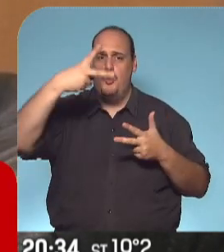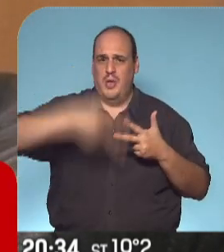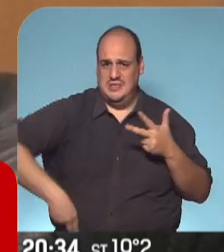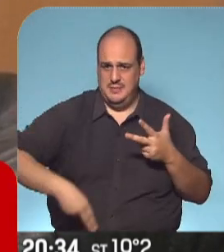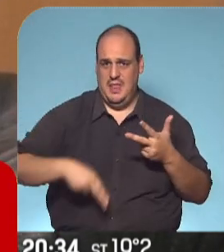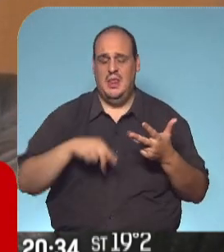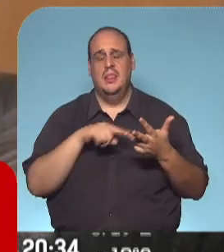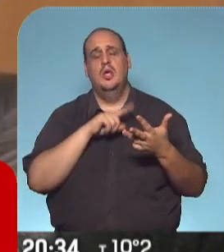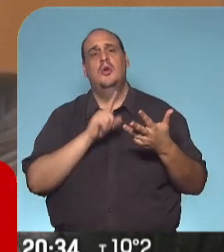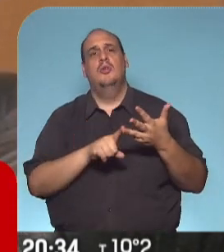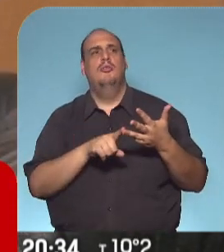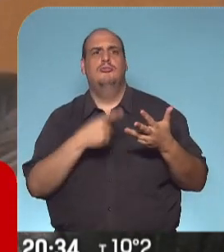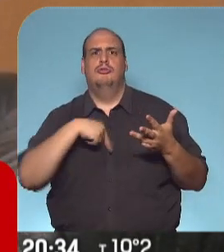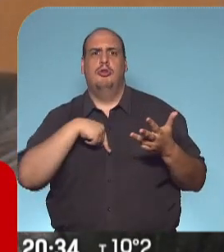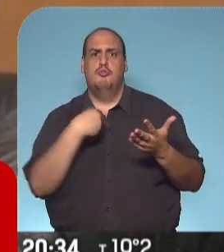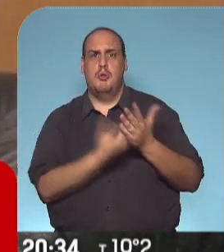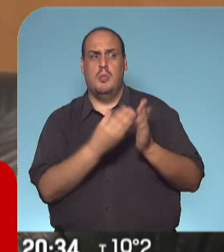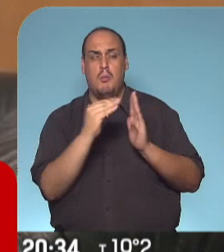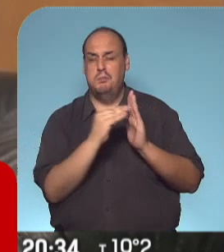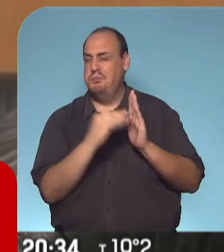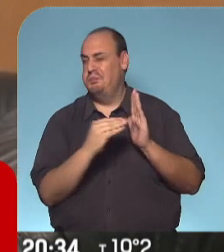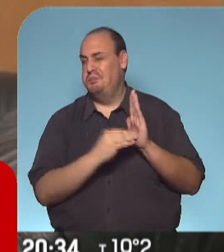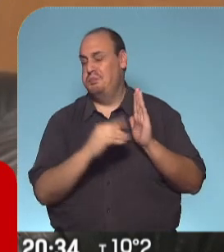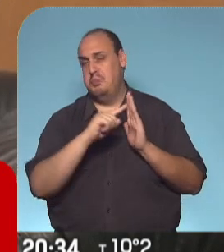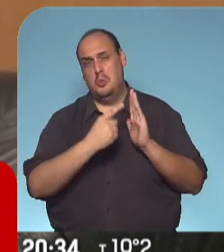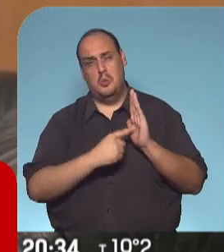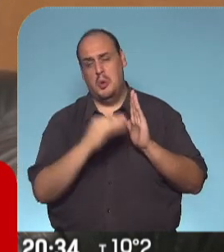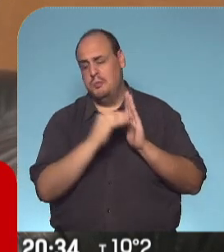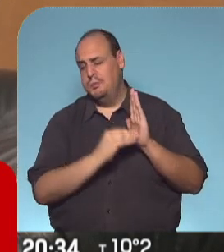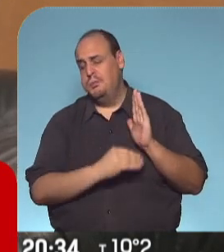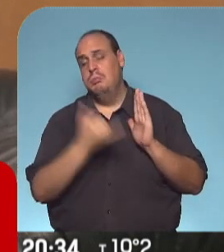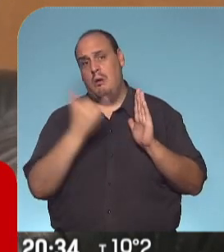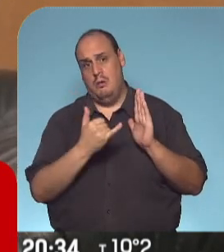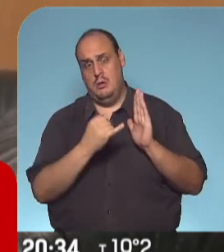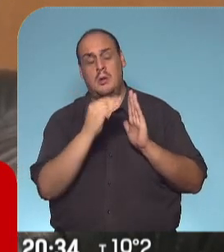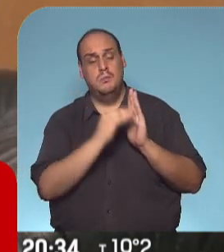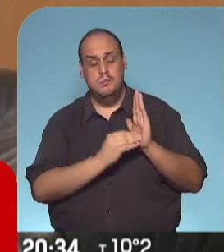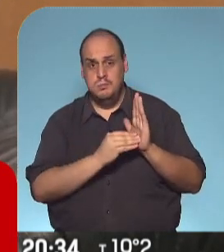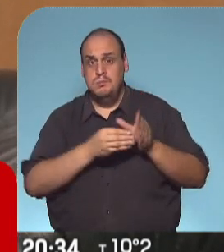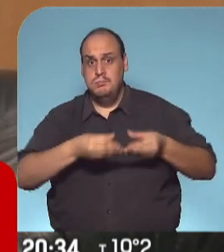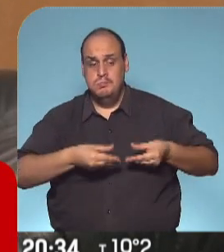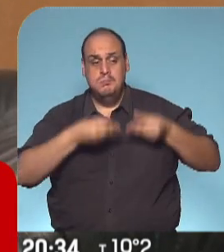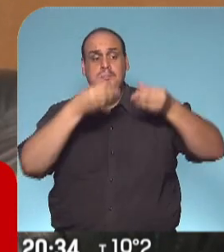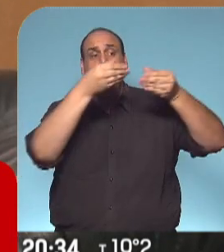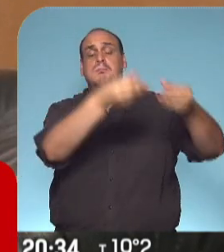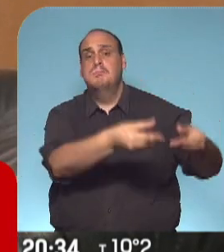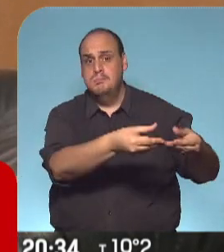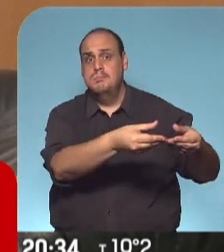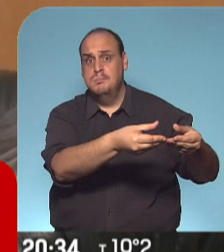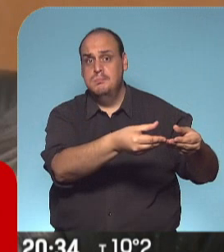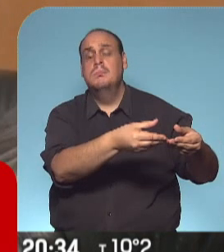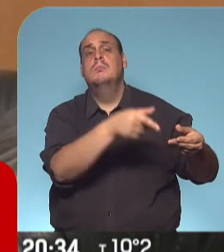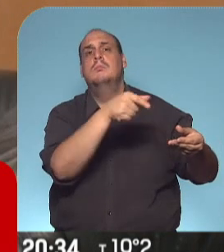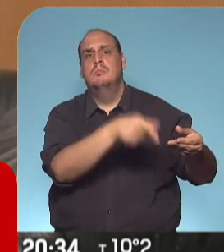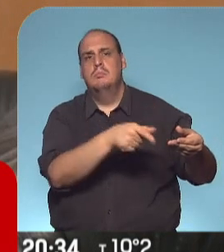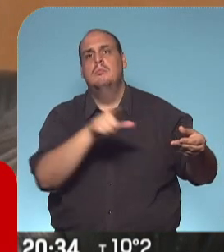Todo ha sido puesto en la mesa. Nosotros lo que hicimos fue una oferta que busca internalizar nuestro entendimiento de